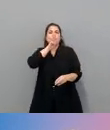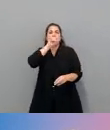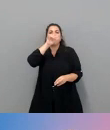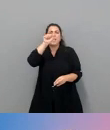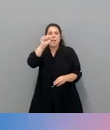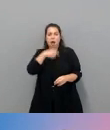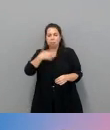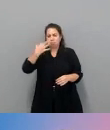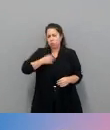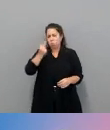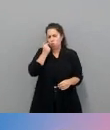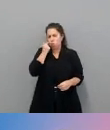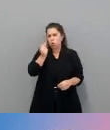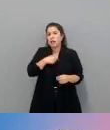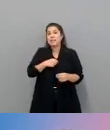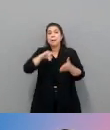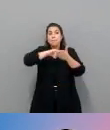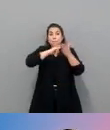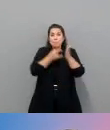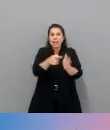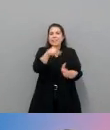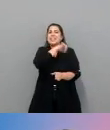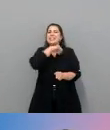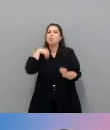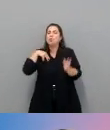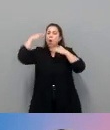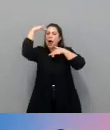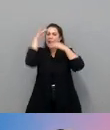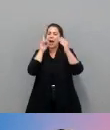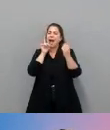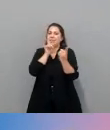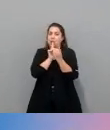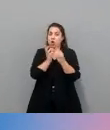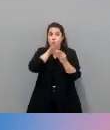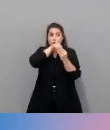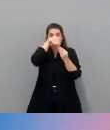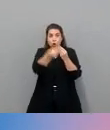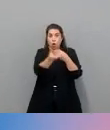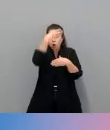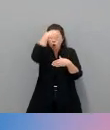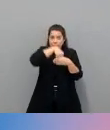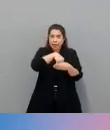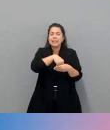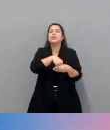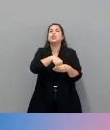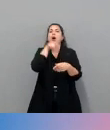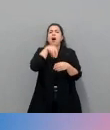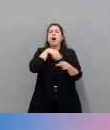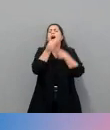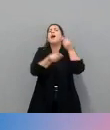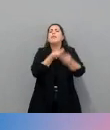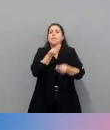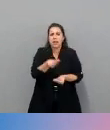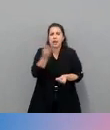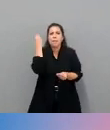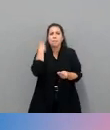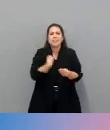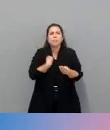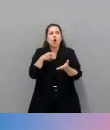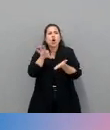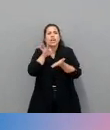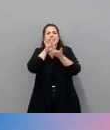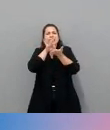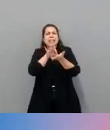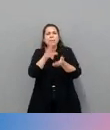conoceréis, que es el Plan Individual de Atención. En ese documento, lo que hacen es plasmar qué servicios o